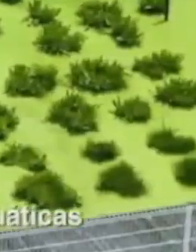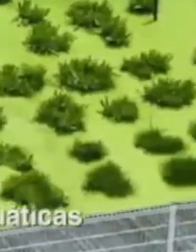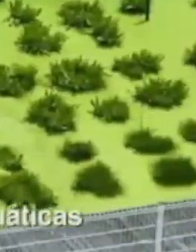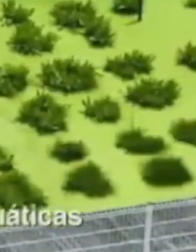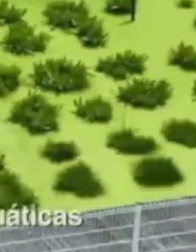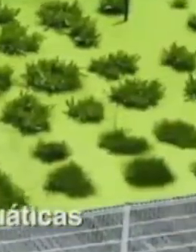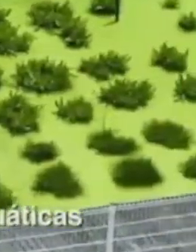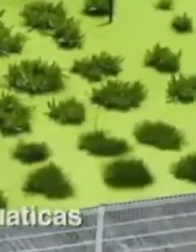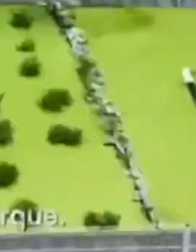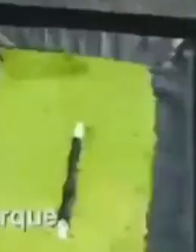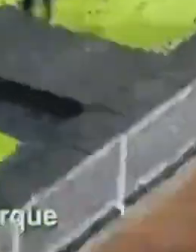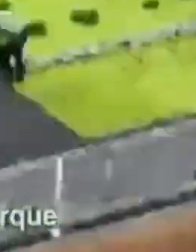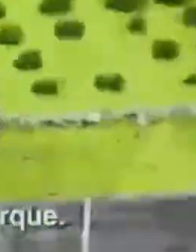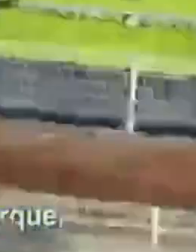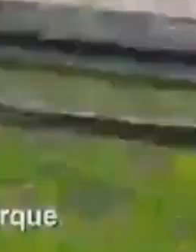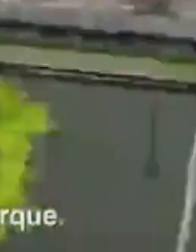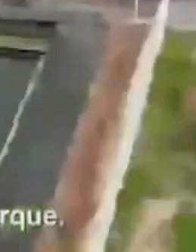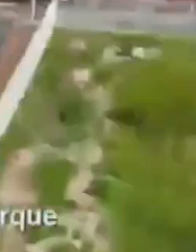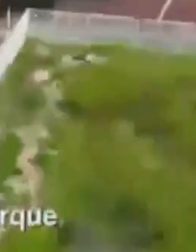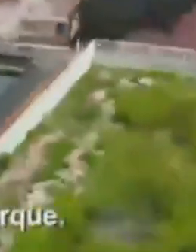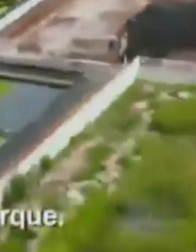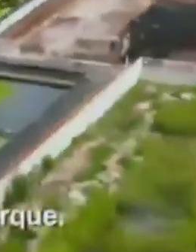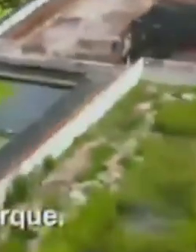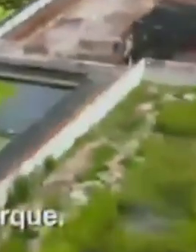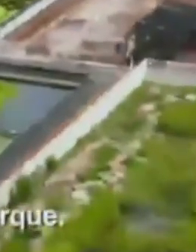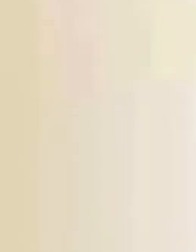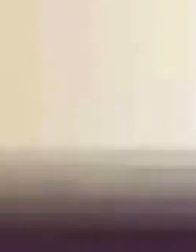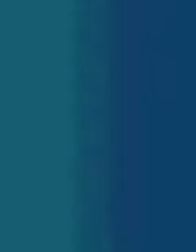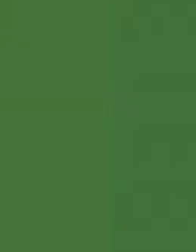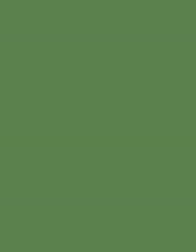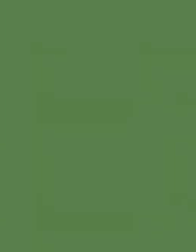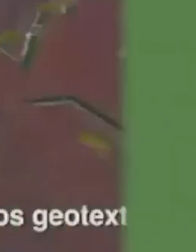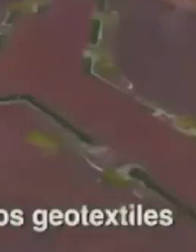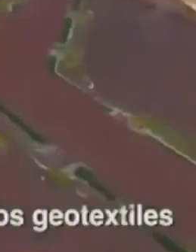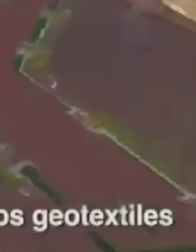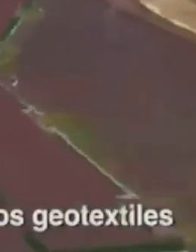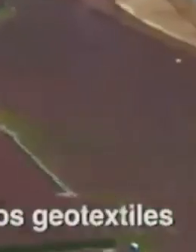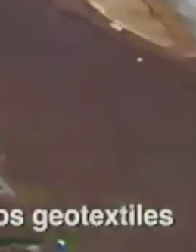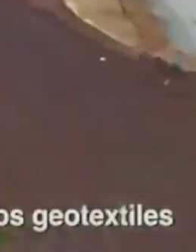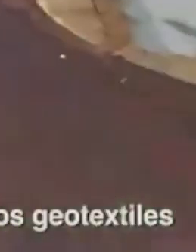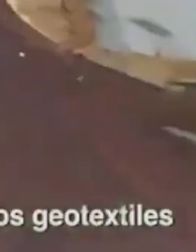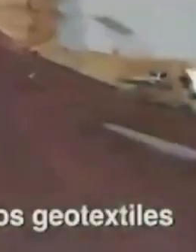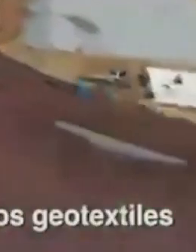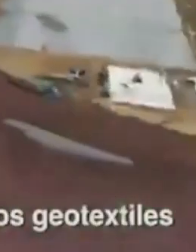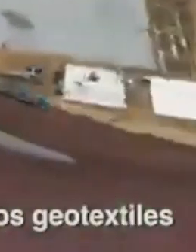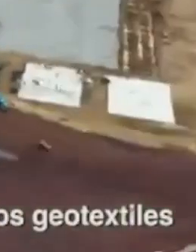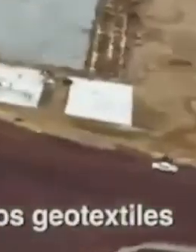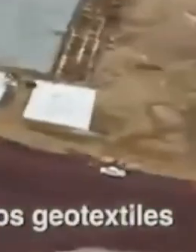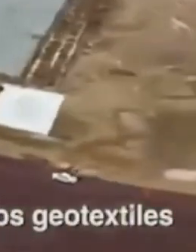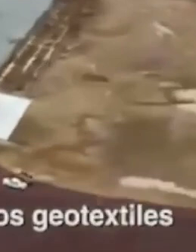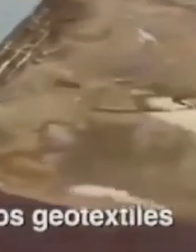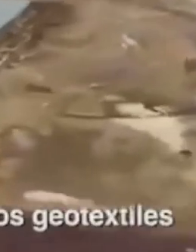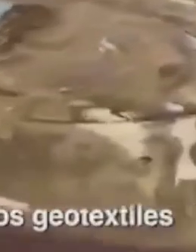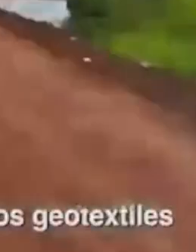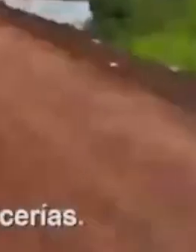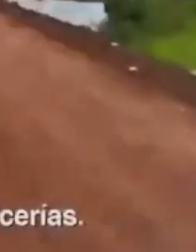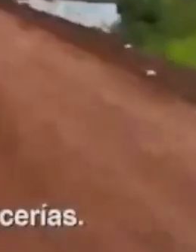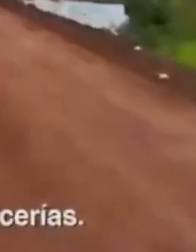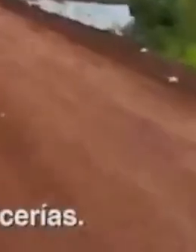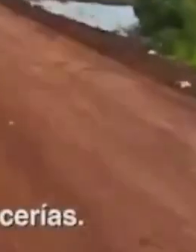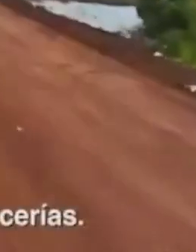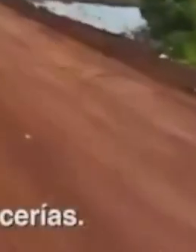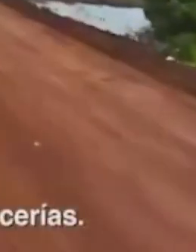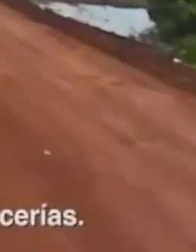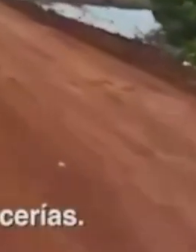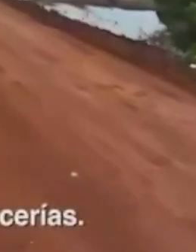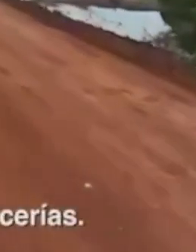semillas de especies acuáticas para su posterior uso en las zonas lacustres del parque. En el jardín central se concluyó la colocación de los geotextiles para el